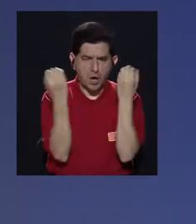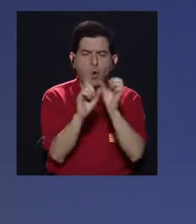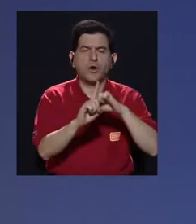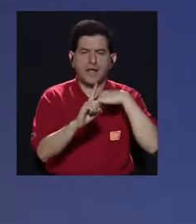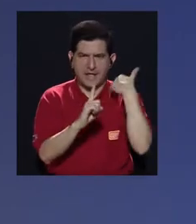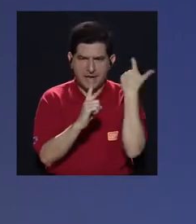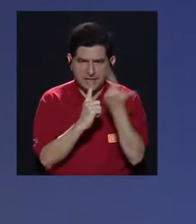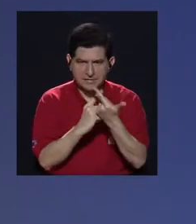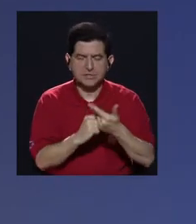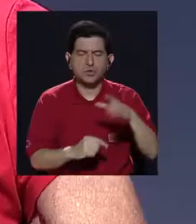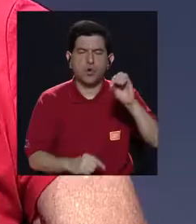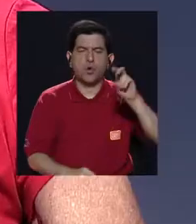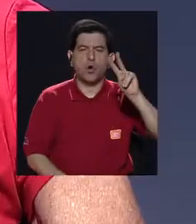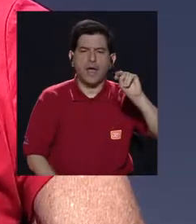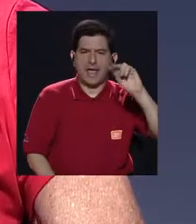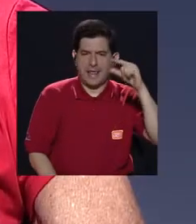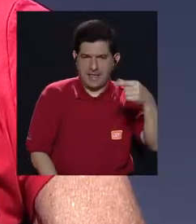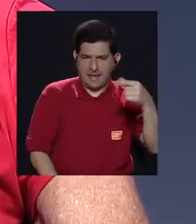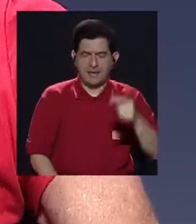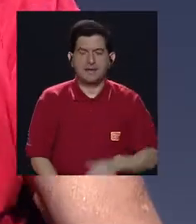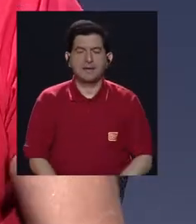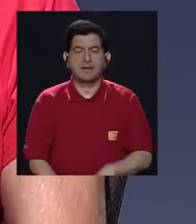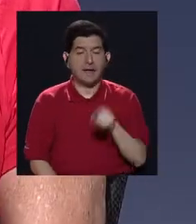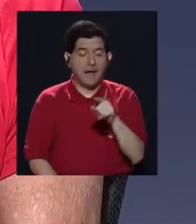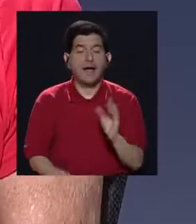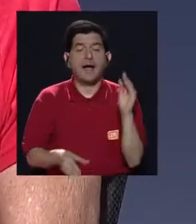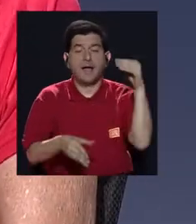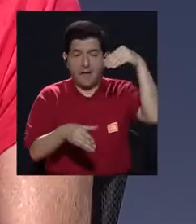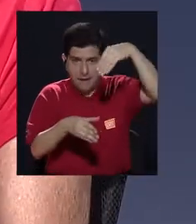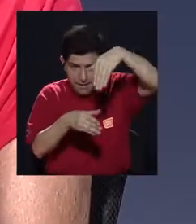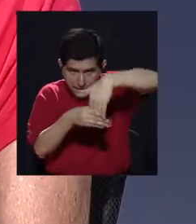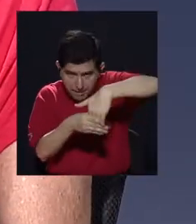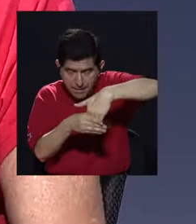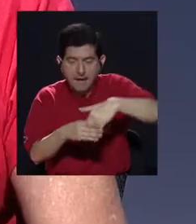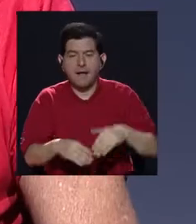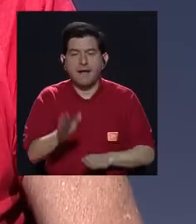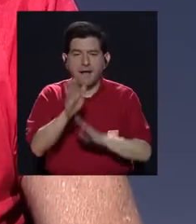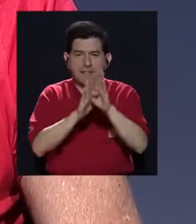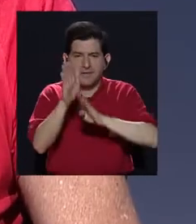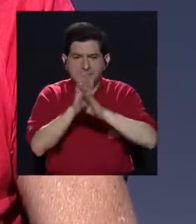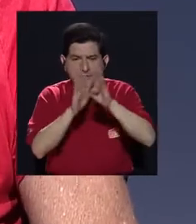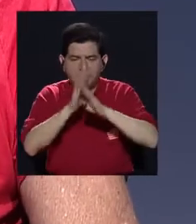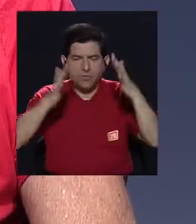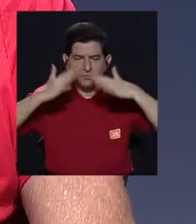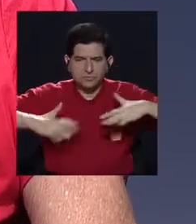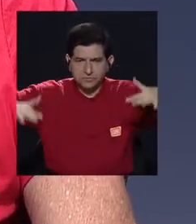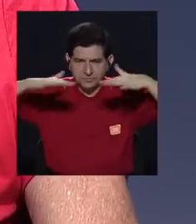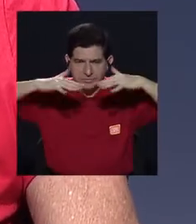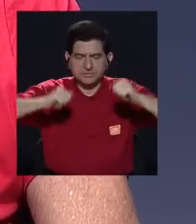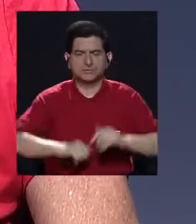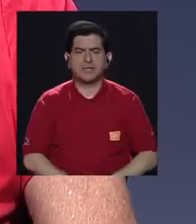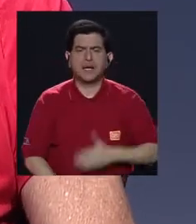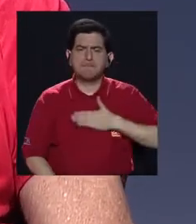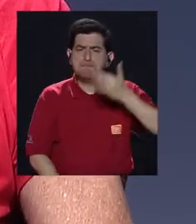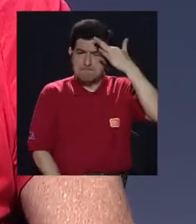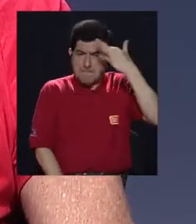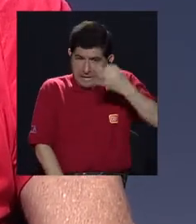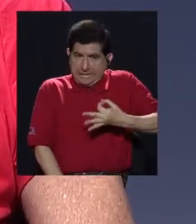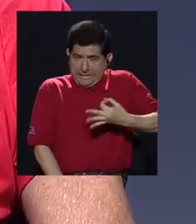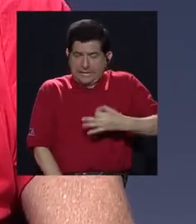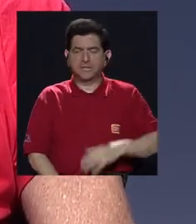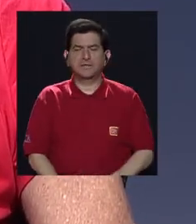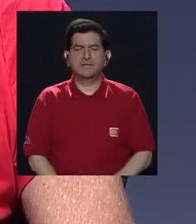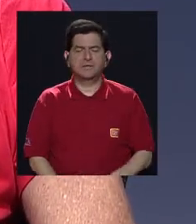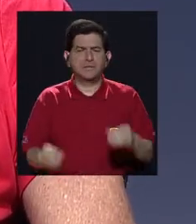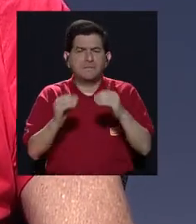organizaciones sociales y ongs para poderse insertar en el desarrollo del ambiente mi criterio